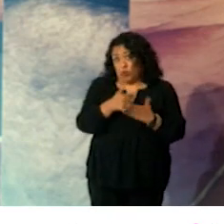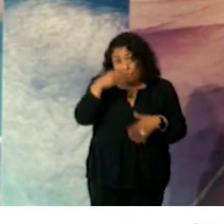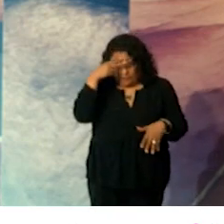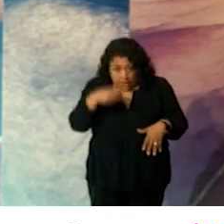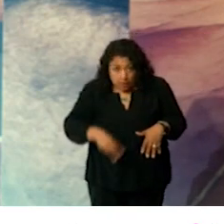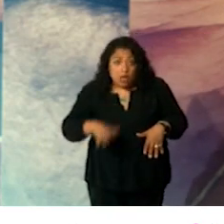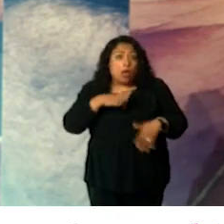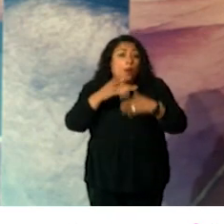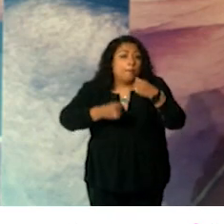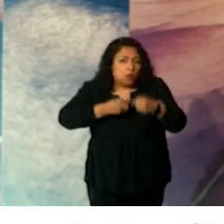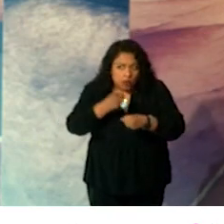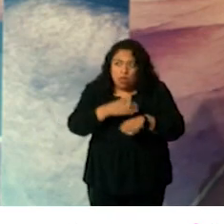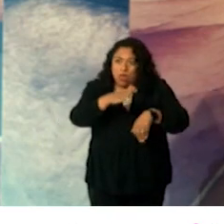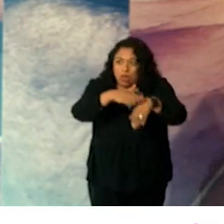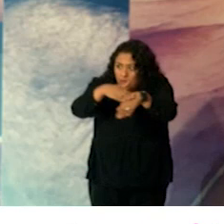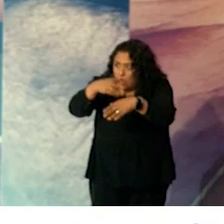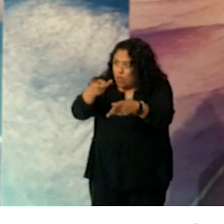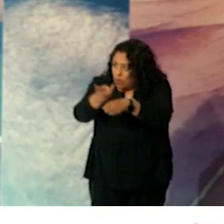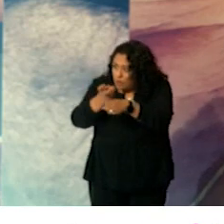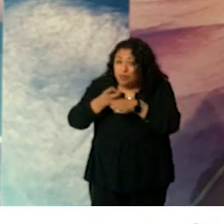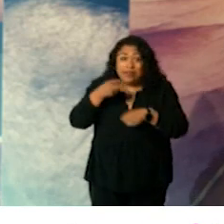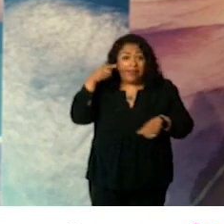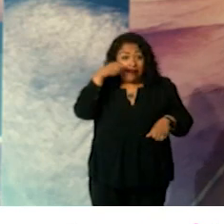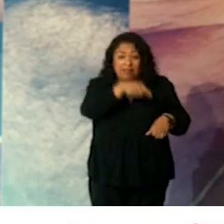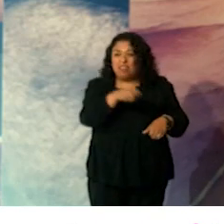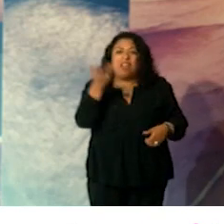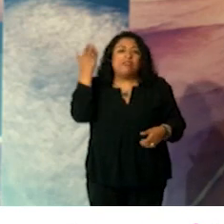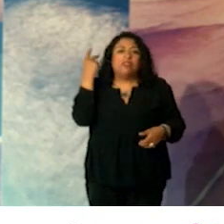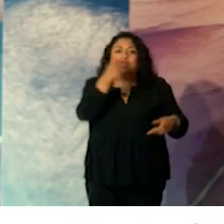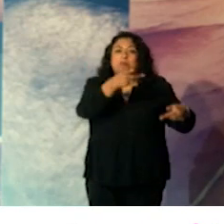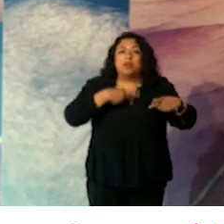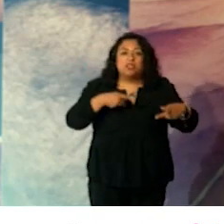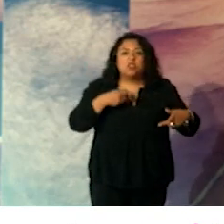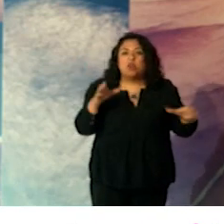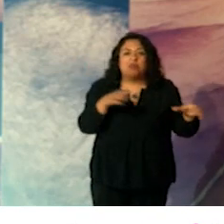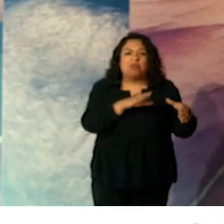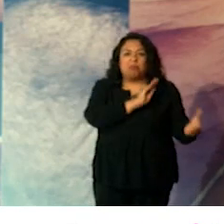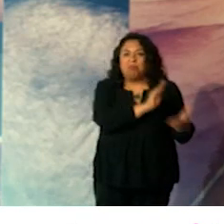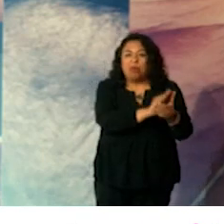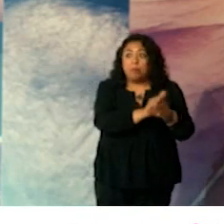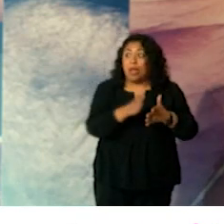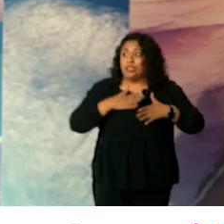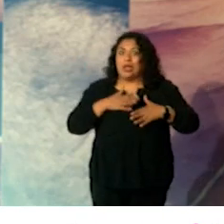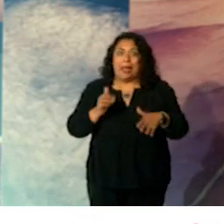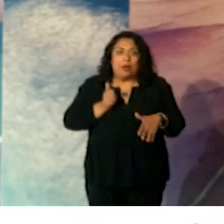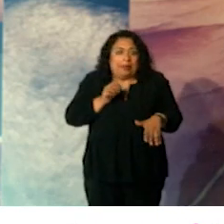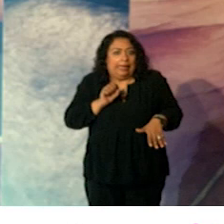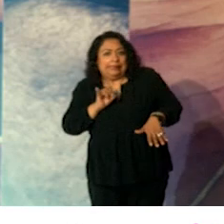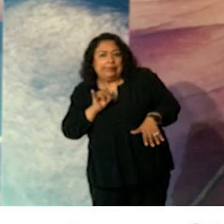México, que tenemos oportunidad de convocar, cosa que no habían hecho caso a las personas de la comunidad,